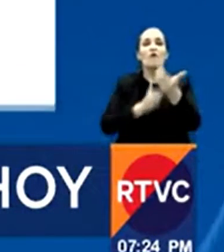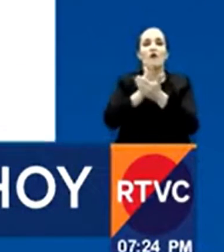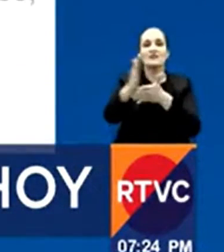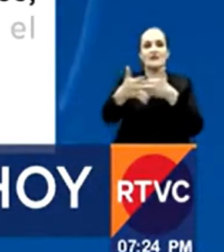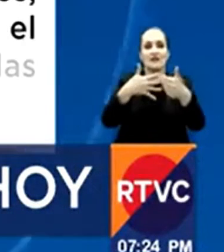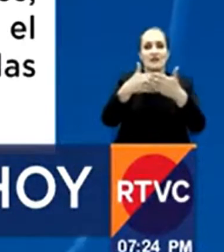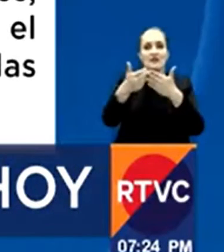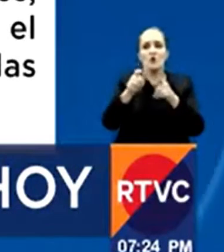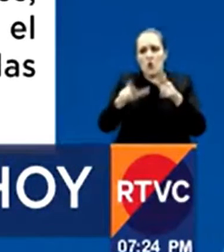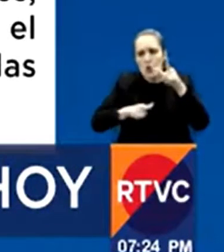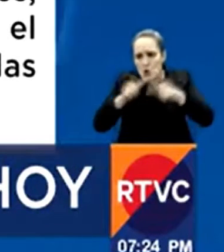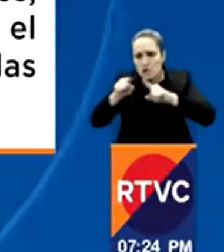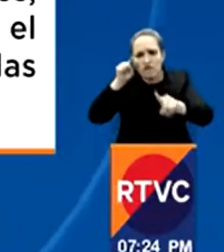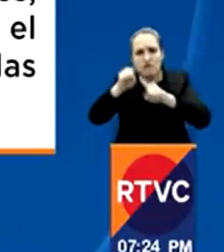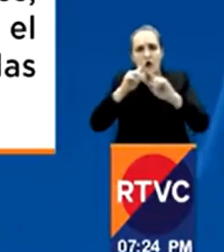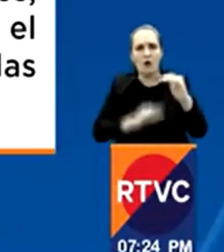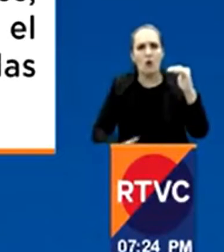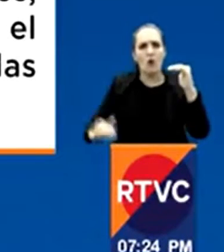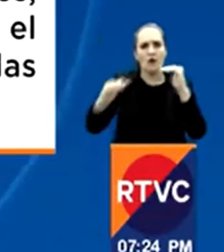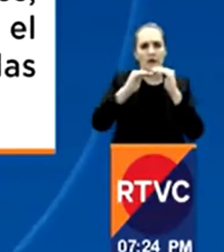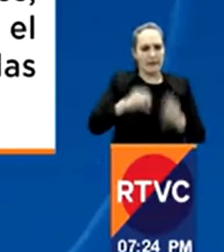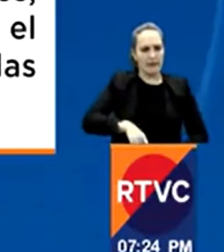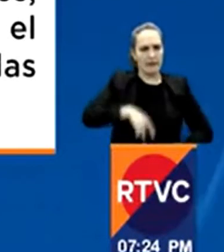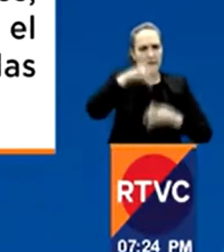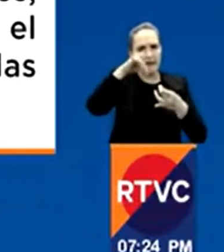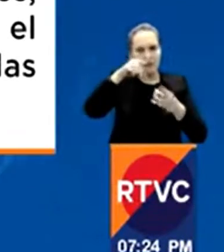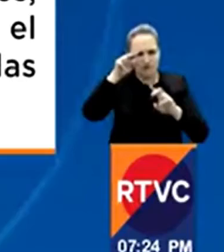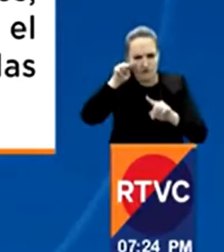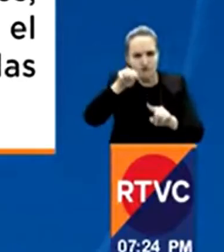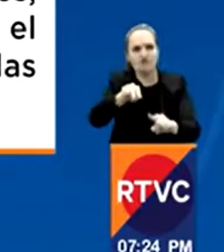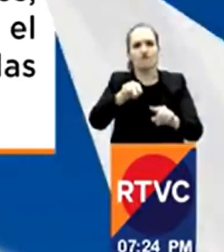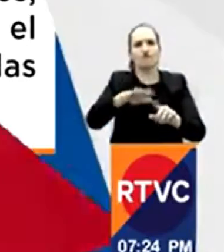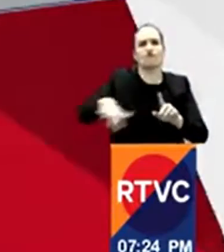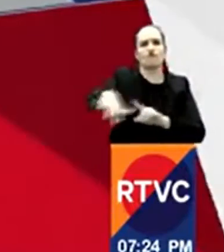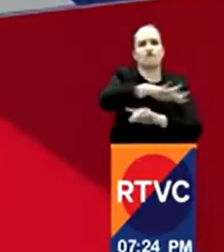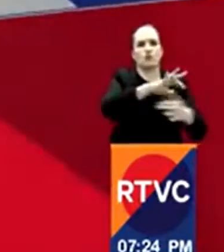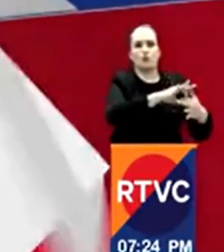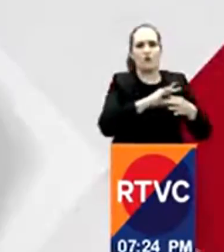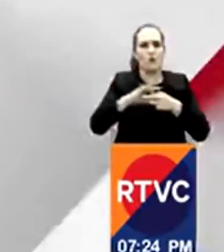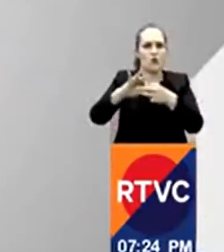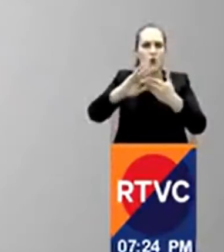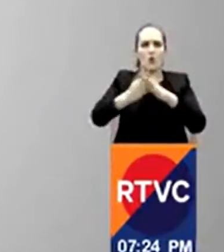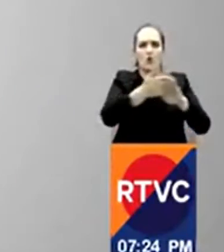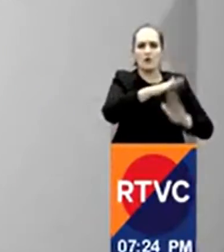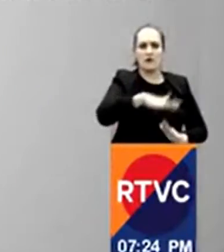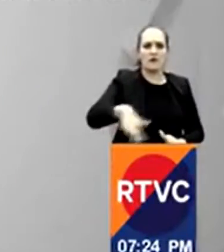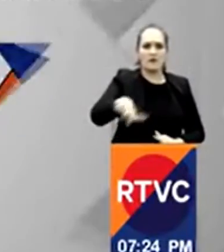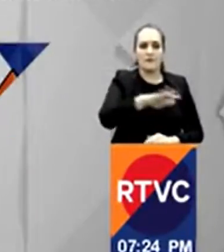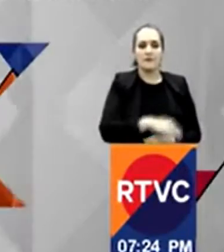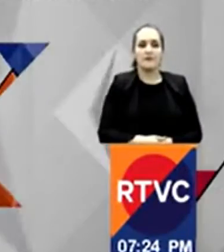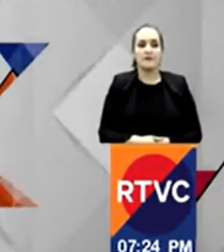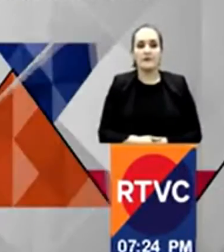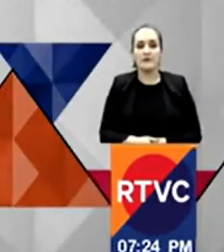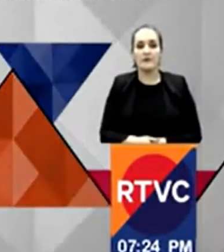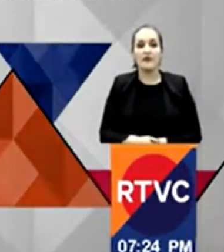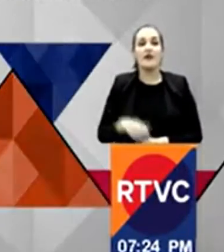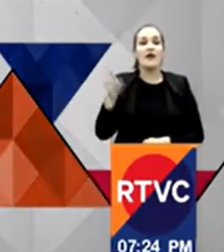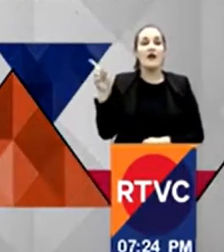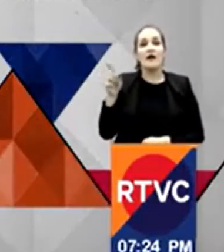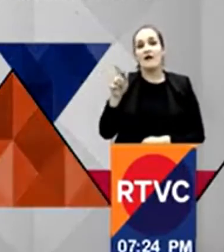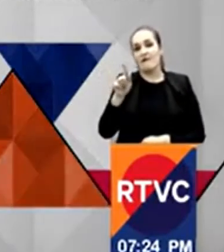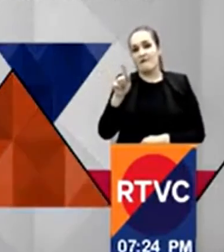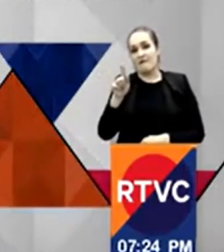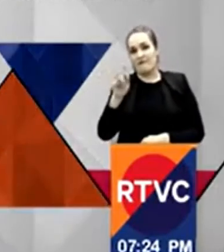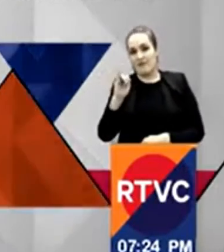la igualdad y la dignidad une las comunidades étnicas en el país. Federico Gutiérrez a través de redes